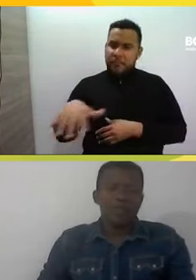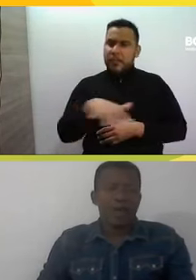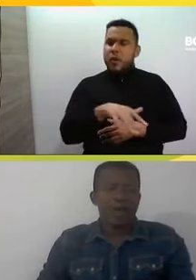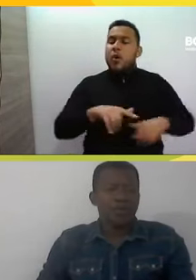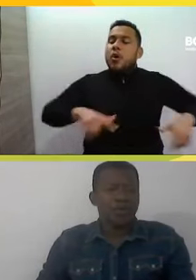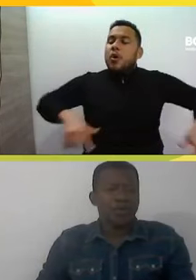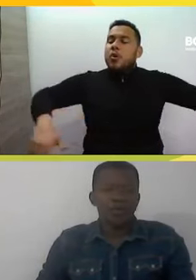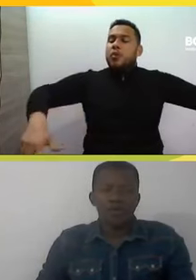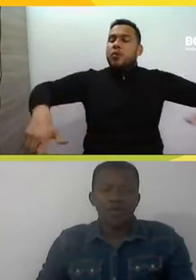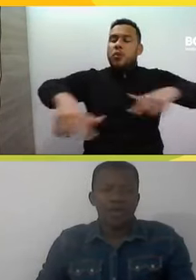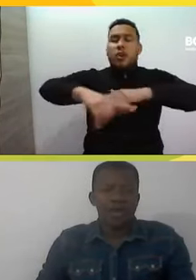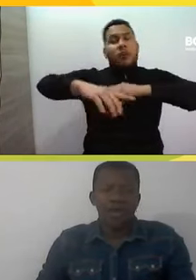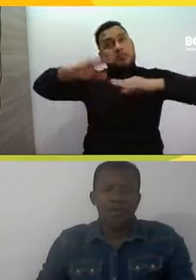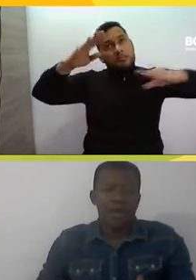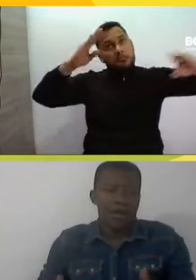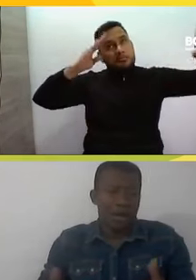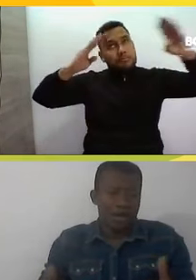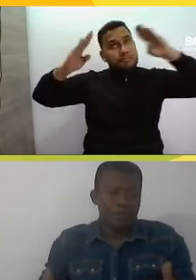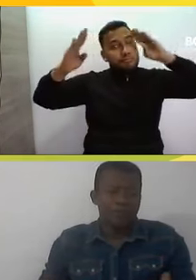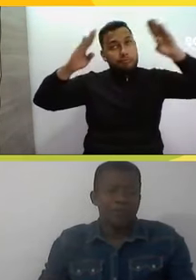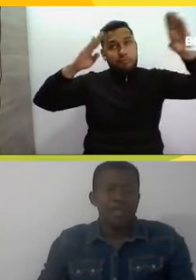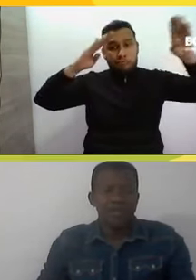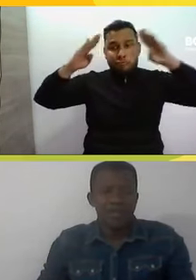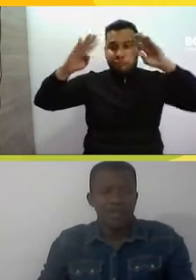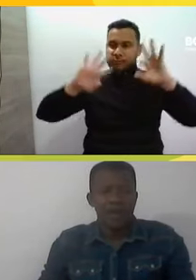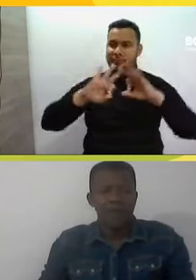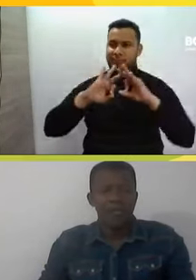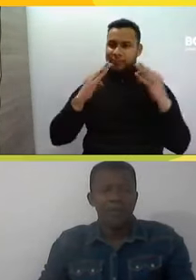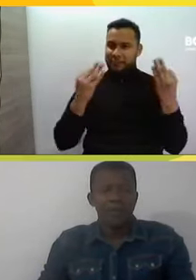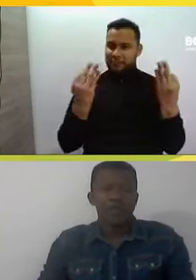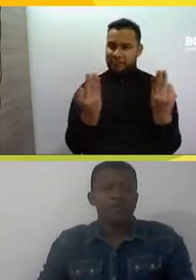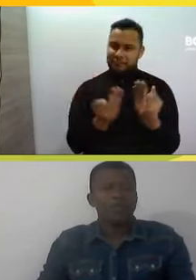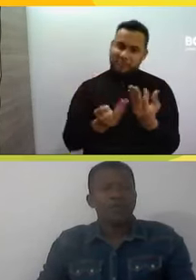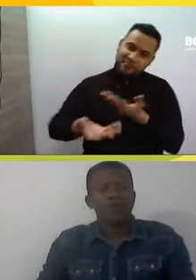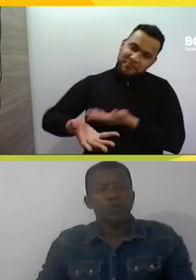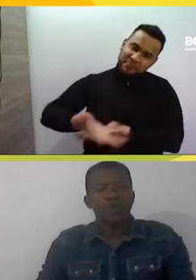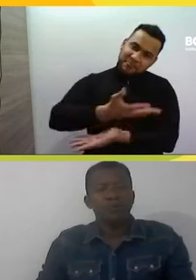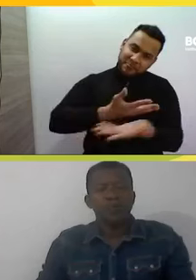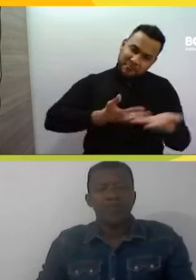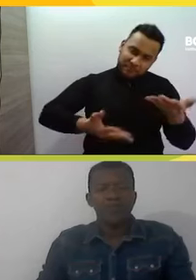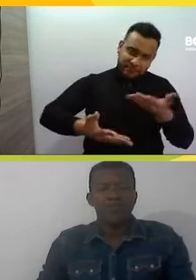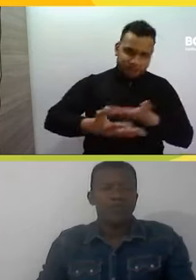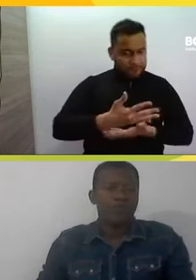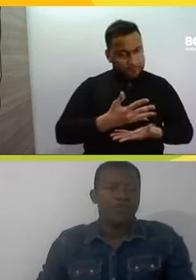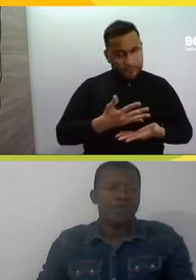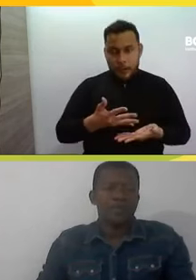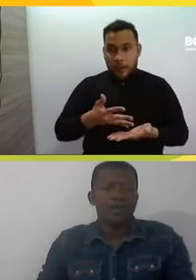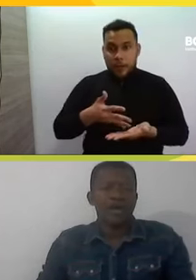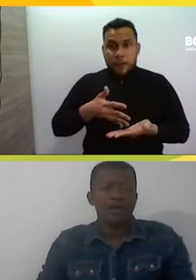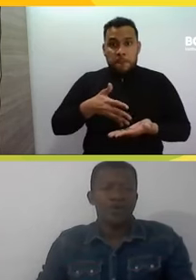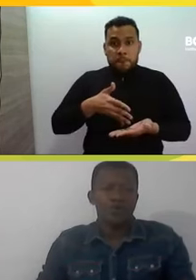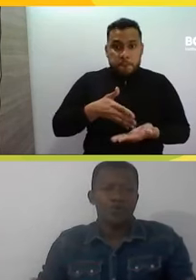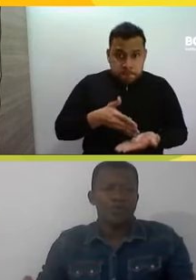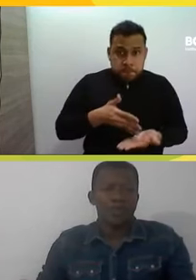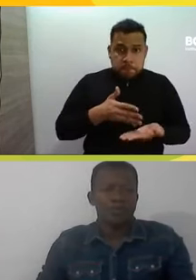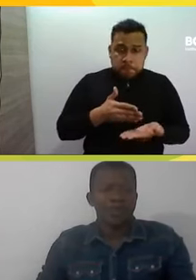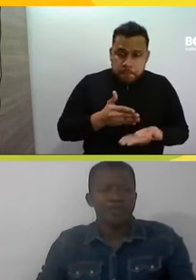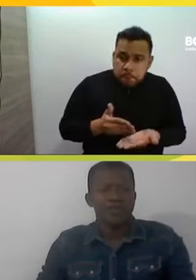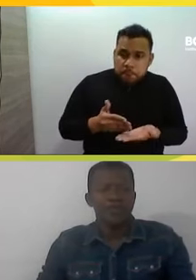del patio que congregaba a la familia, no soportó el peso de